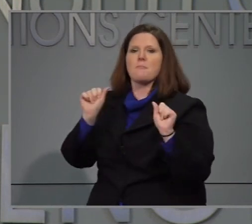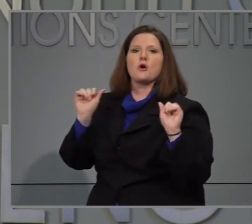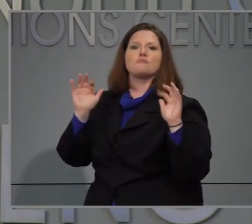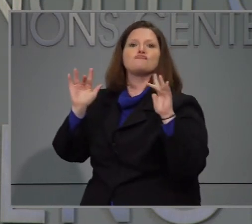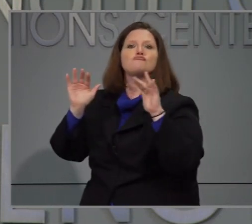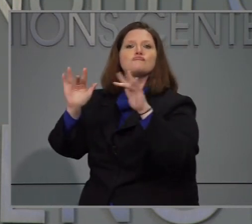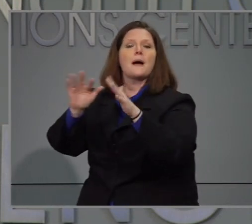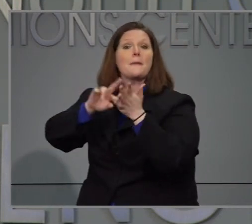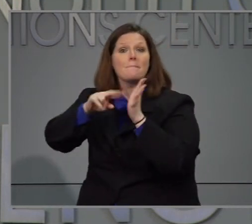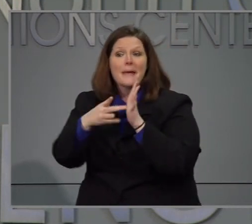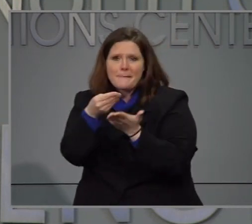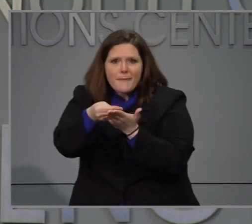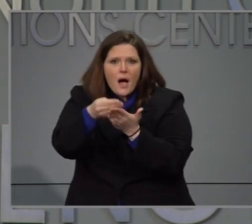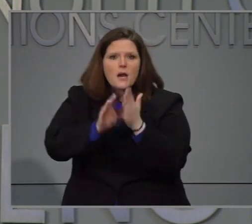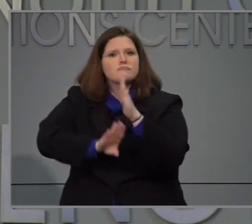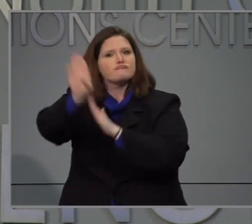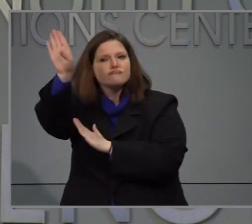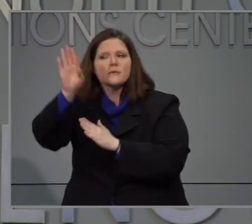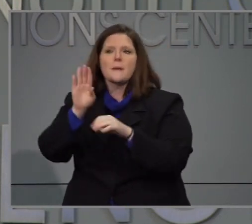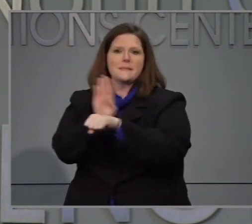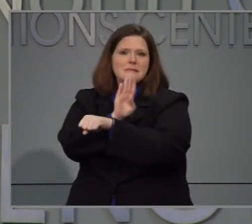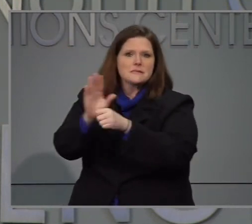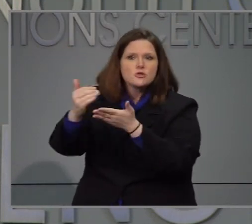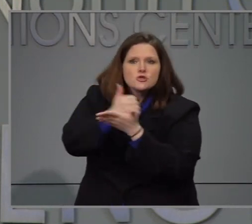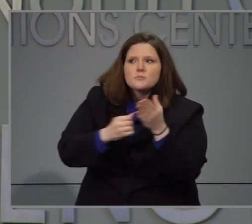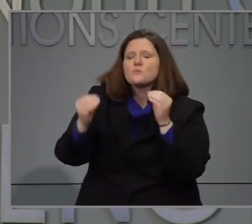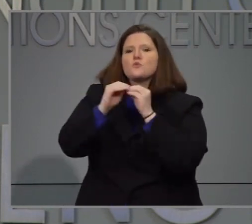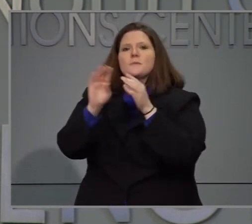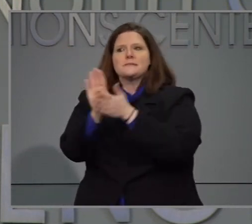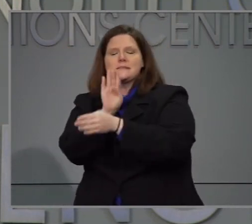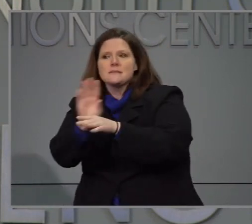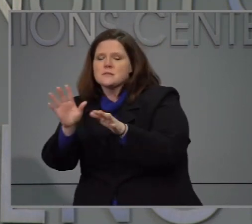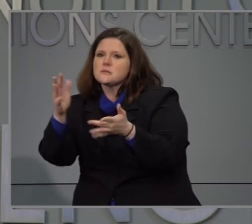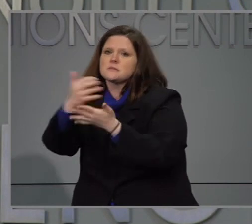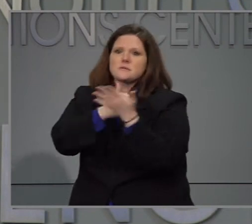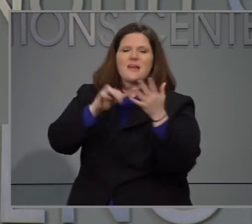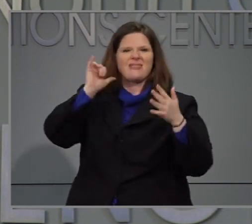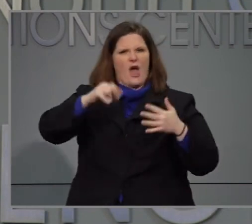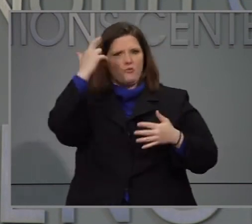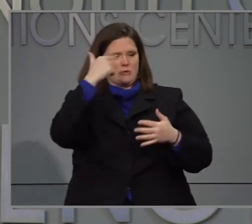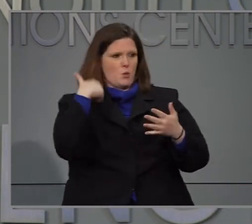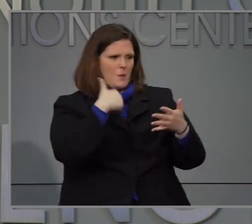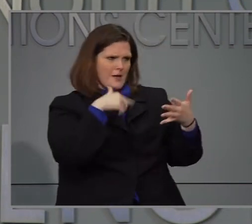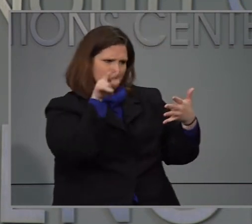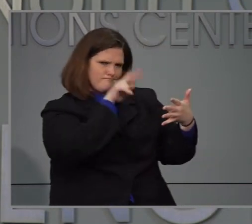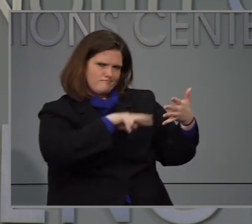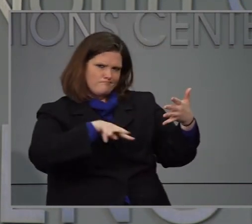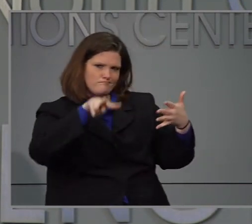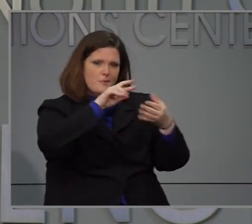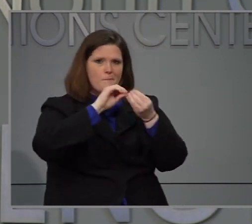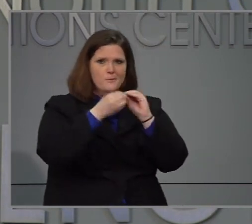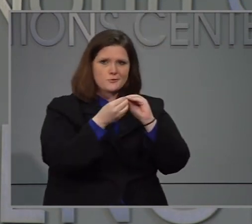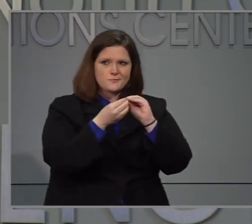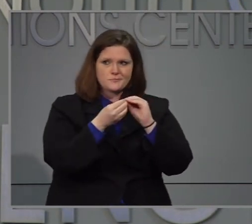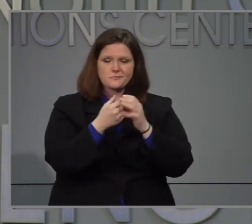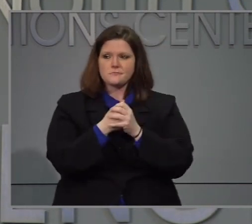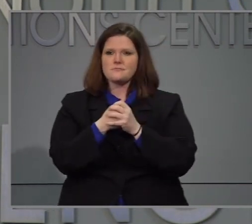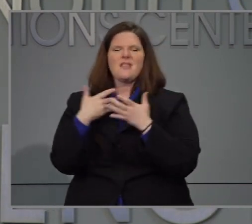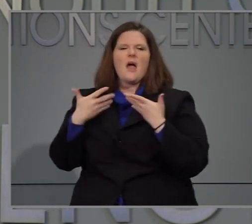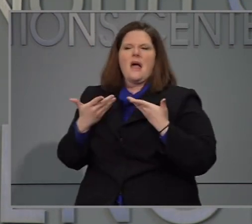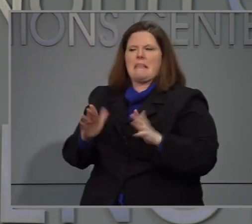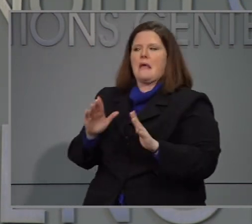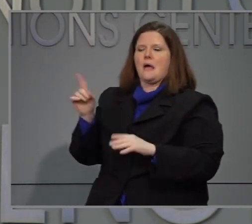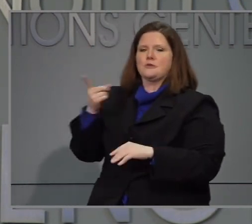fases para cerciorarnos de que la gente entienda que estamos viendo información científica. En cuanto a